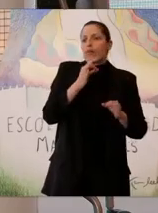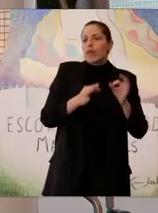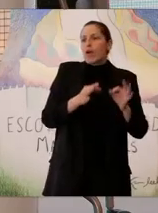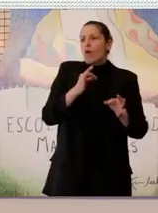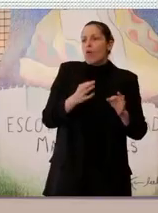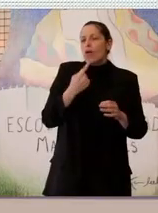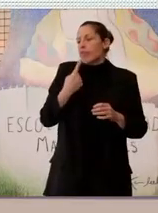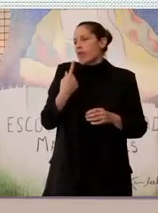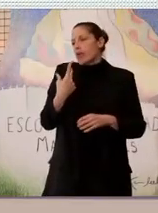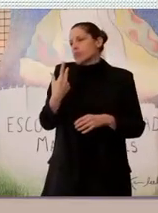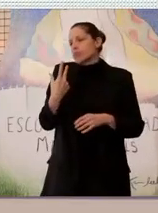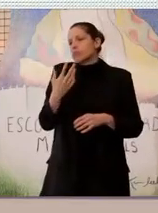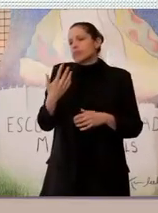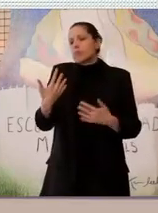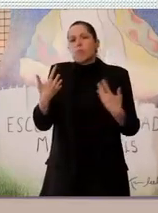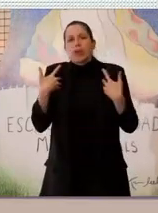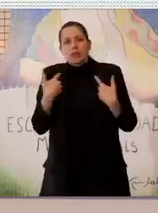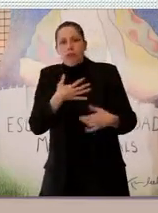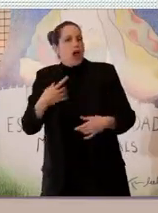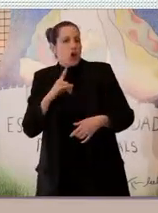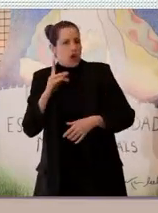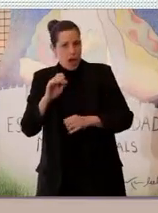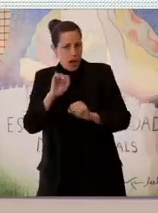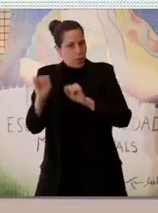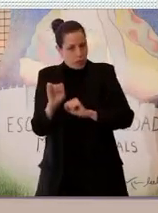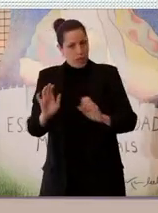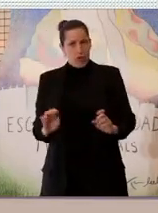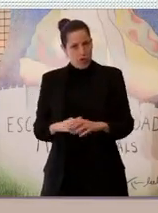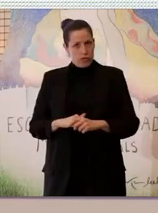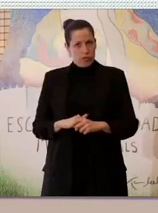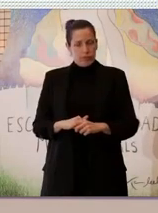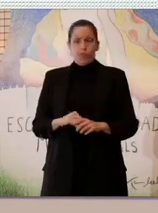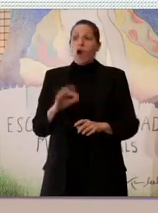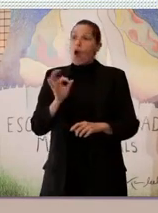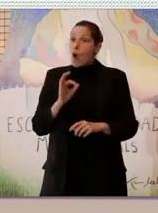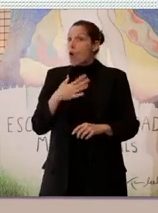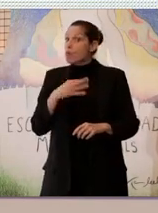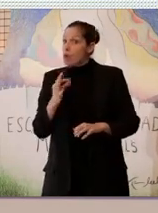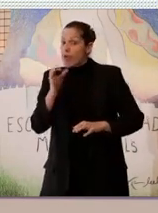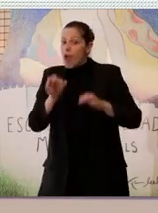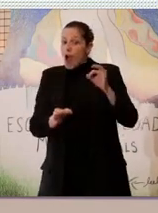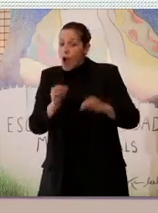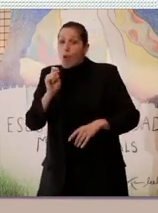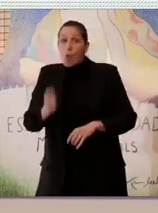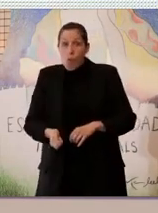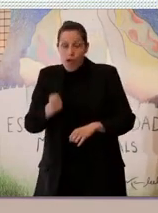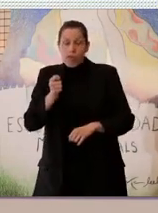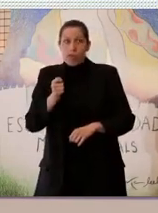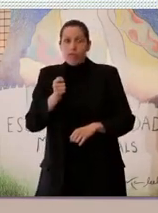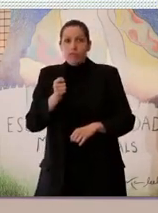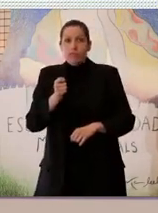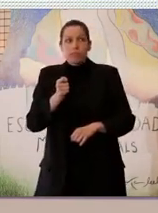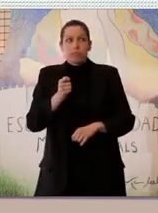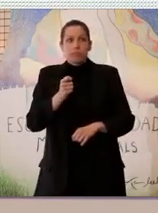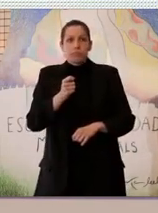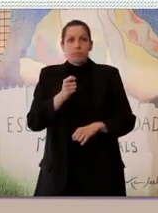protección porque la víctima no la quiere. Otra posibilidad, que el juez comparta el criterio del fiscal y acuerde la orden de protección, pero